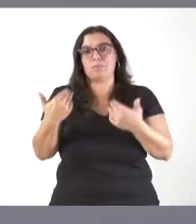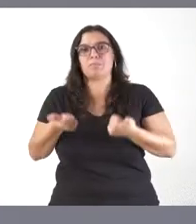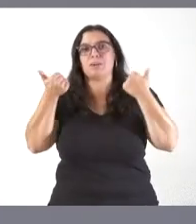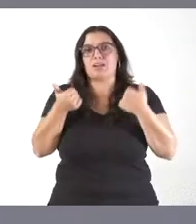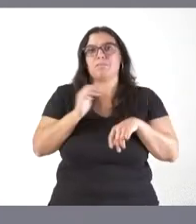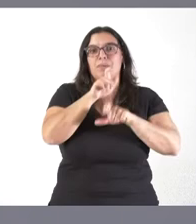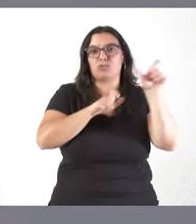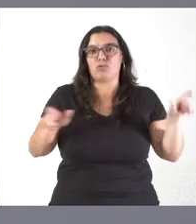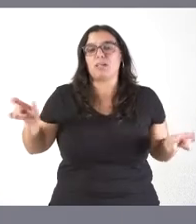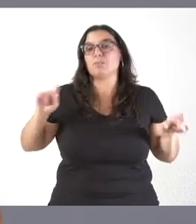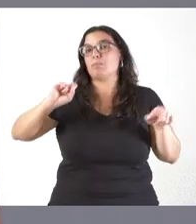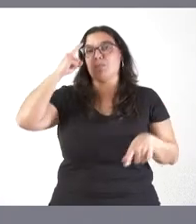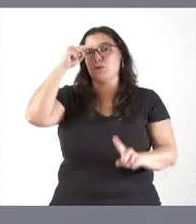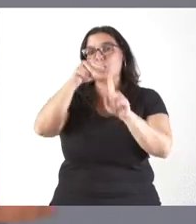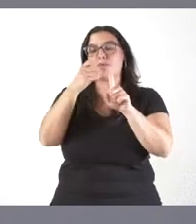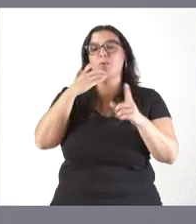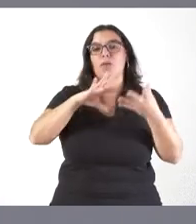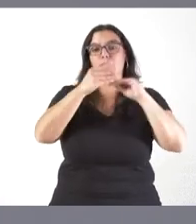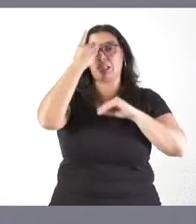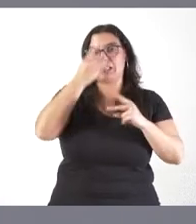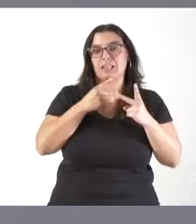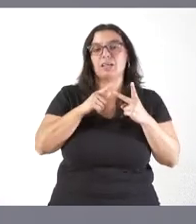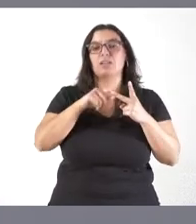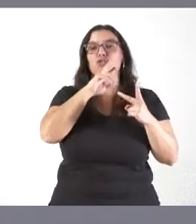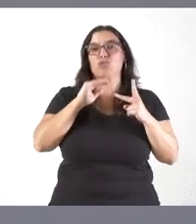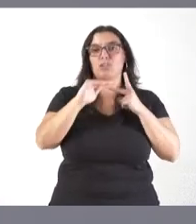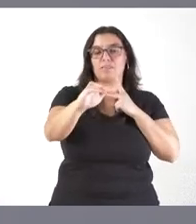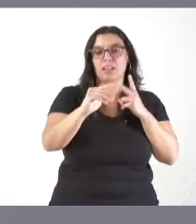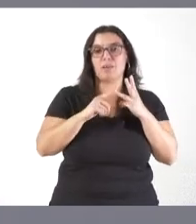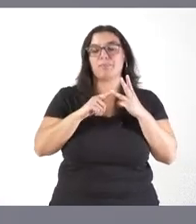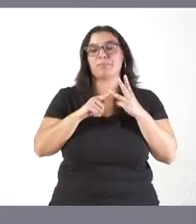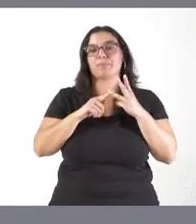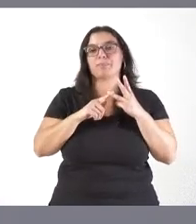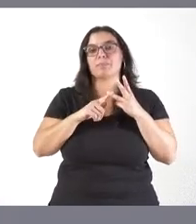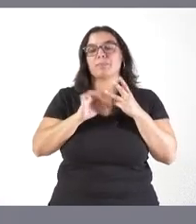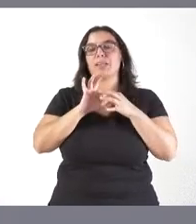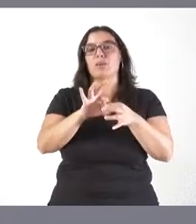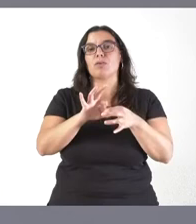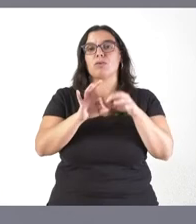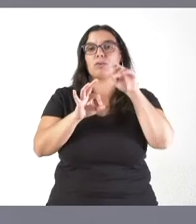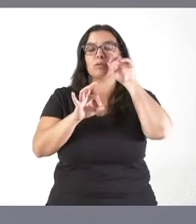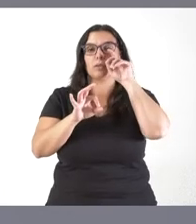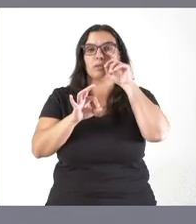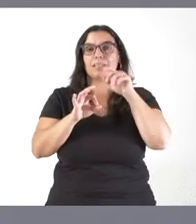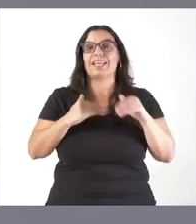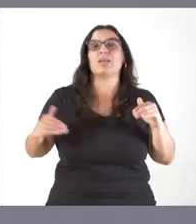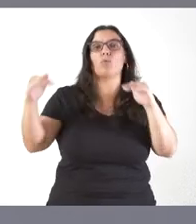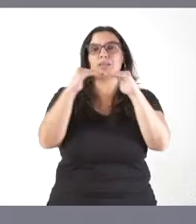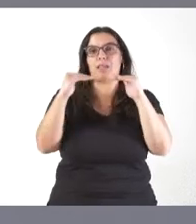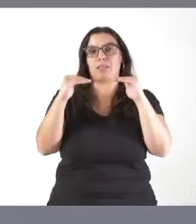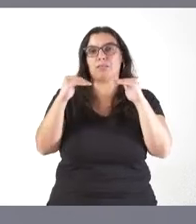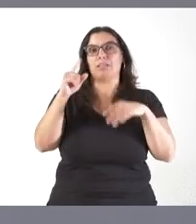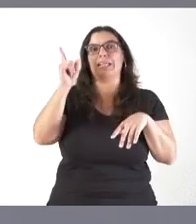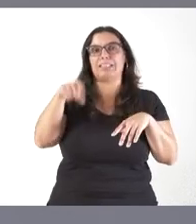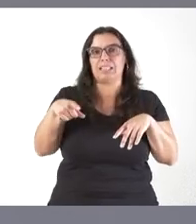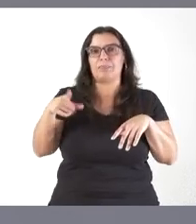pero el primer objetivo es la digitalización el segundo es la sostenibilidad y el tercero tiene que ver con la igualdad donde también se